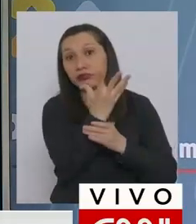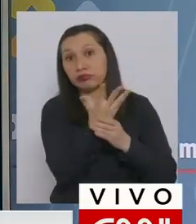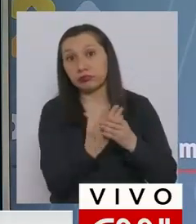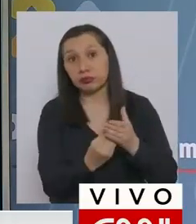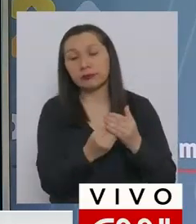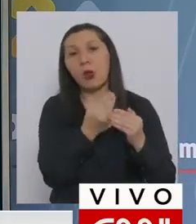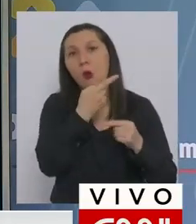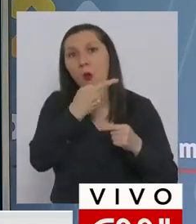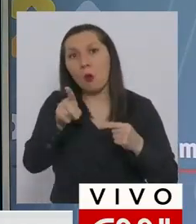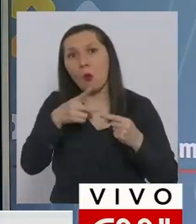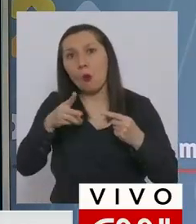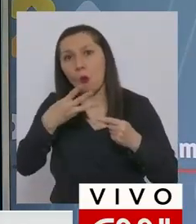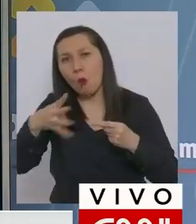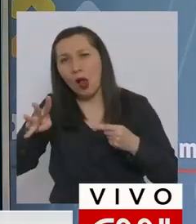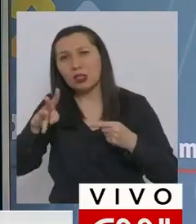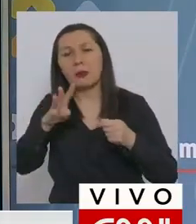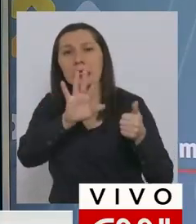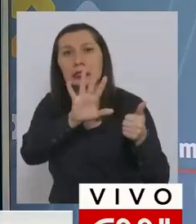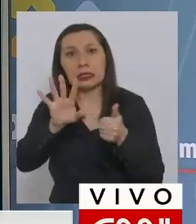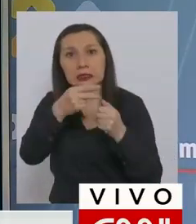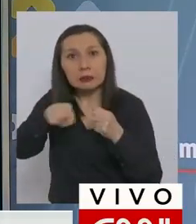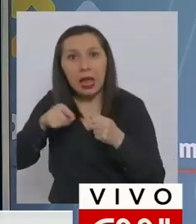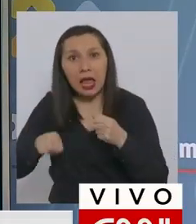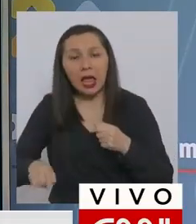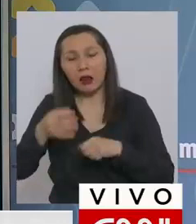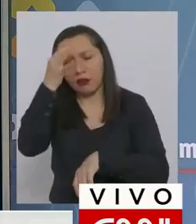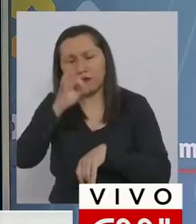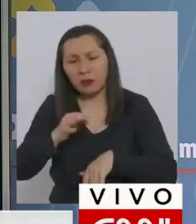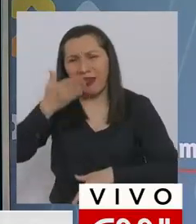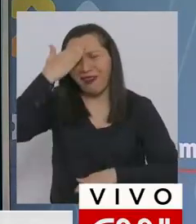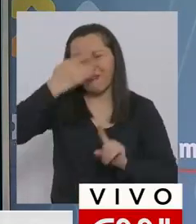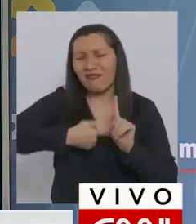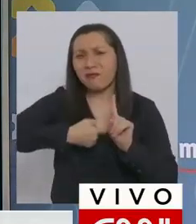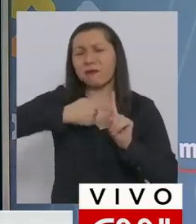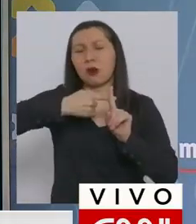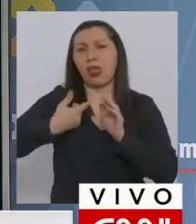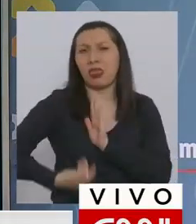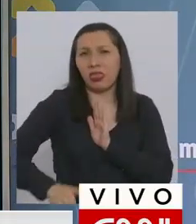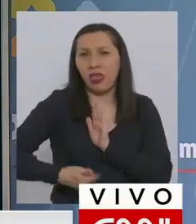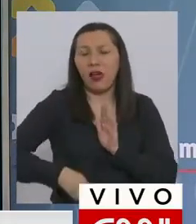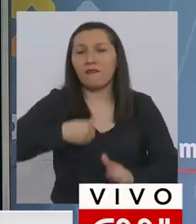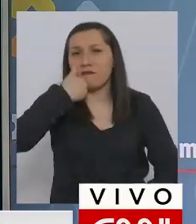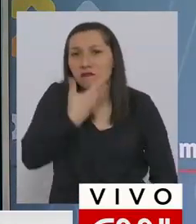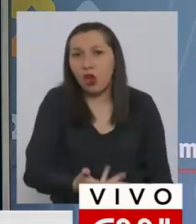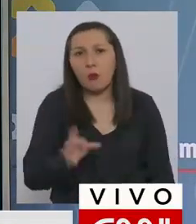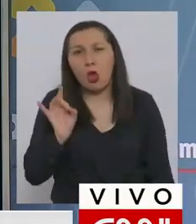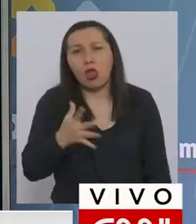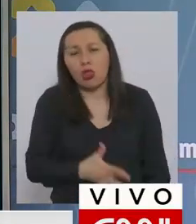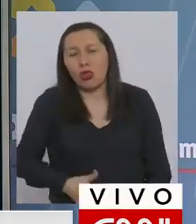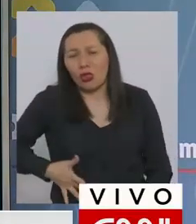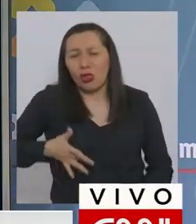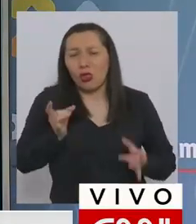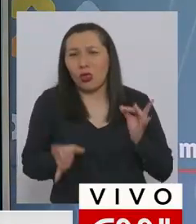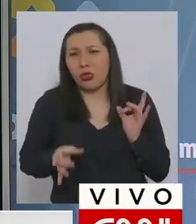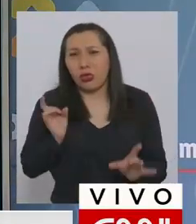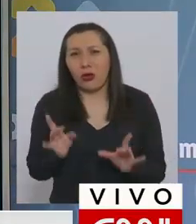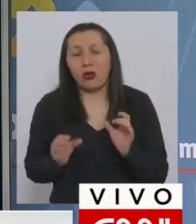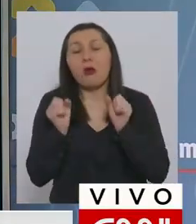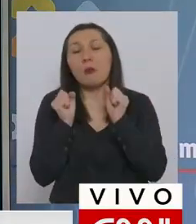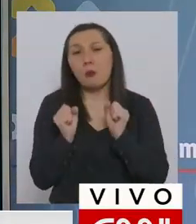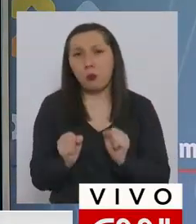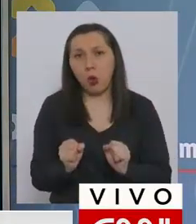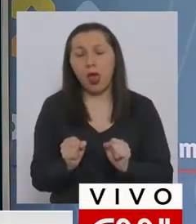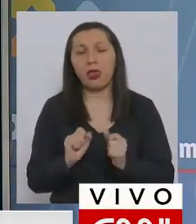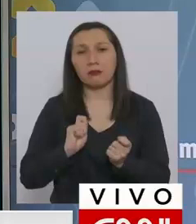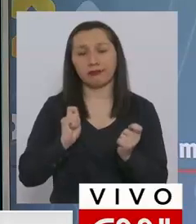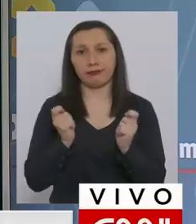la actualización del síndrome inflamatorio multisistémico que ocurría en niños y también las vacunas